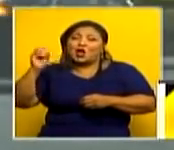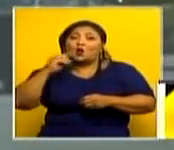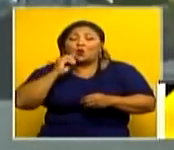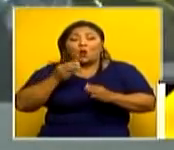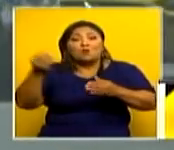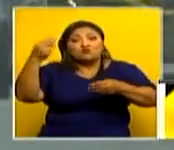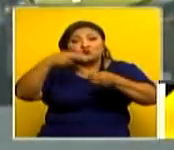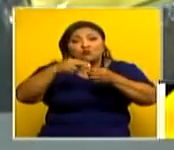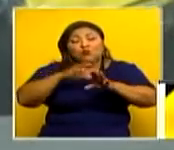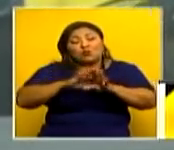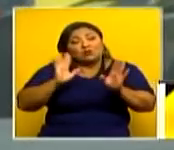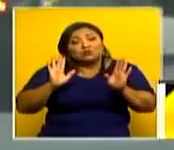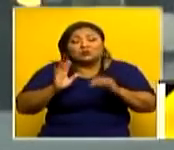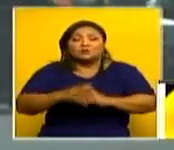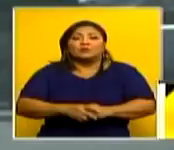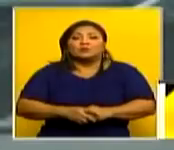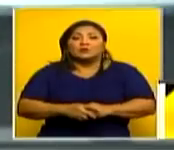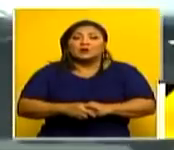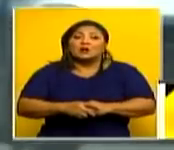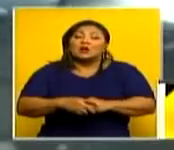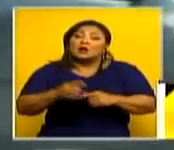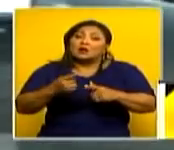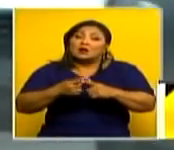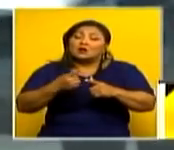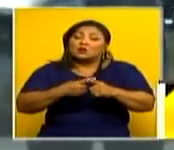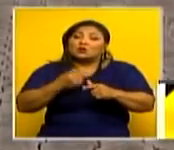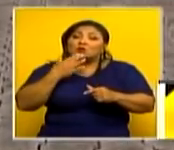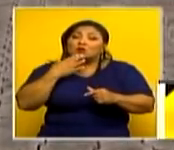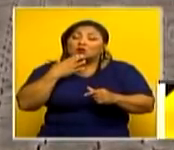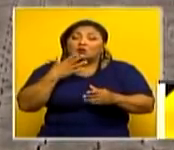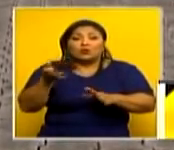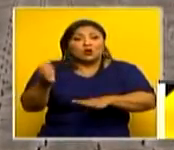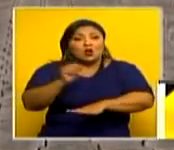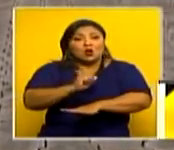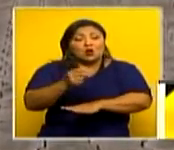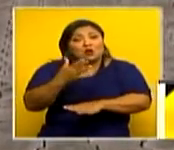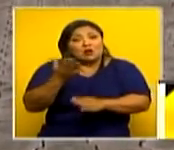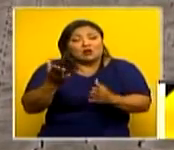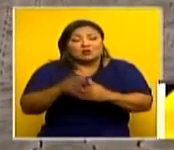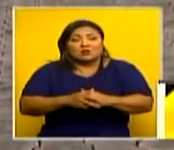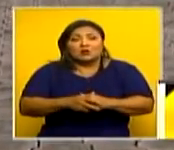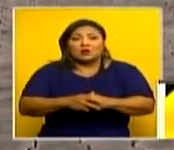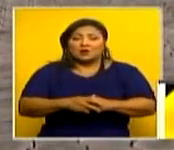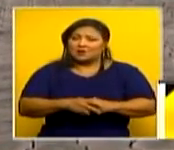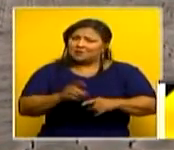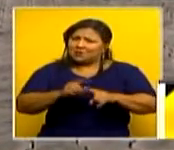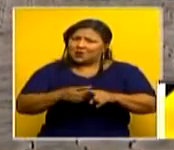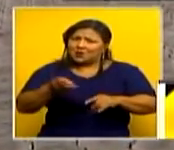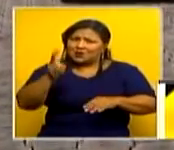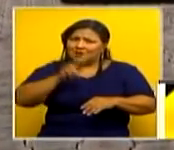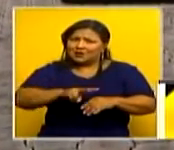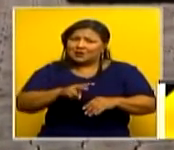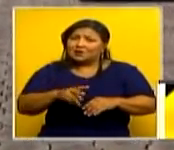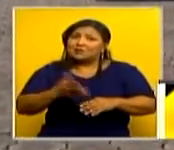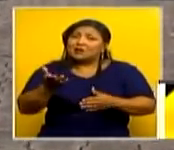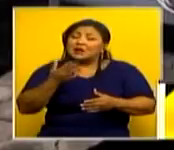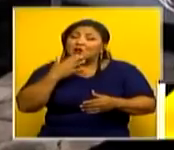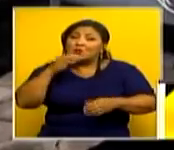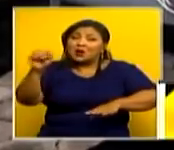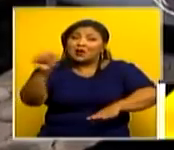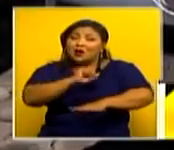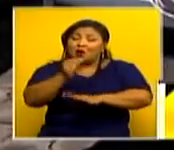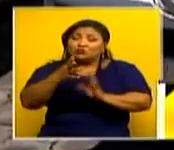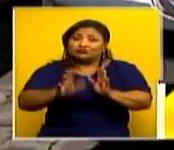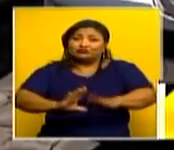entre super y extra o eco influenciará en el desempeño de los vehículos. Sin embargo, manifestaron también que el precio de los automotores de alta gama de